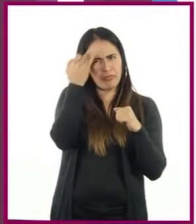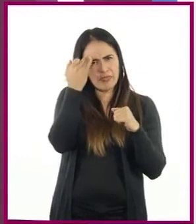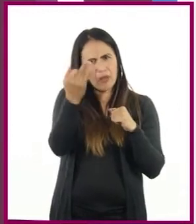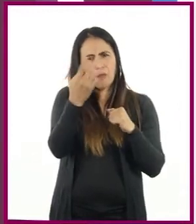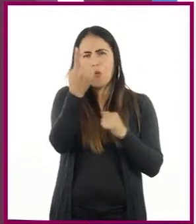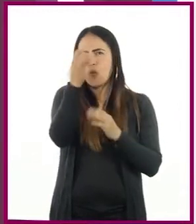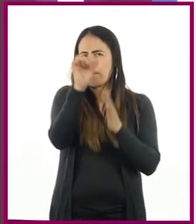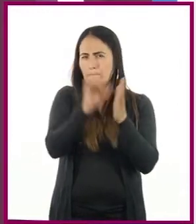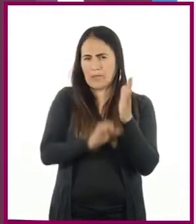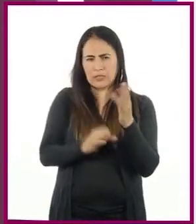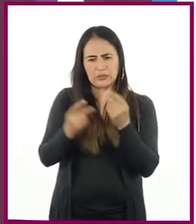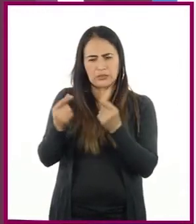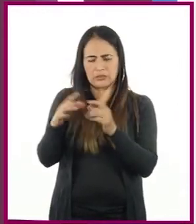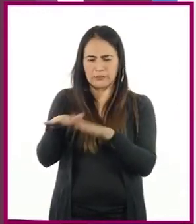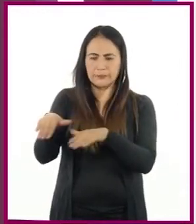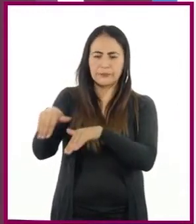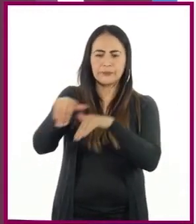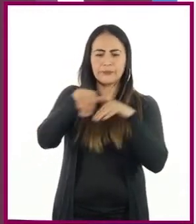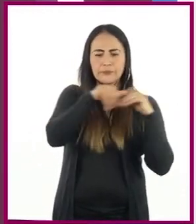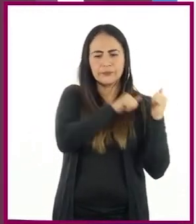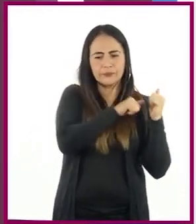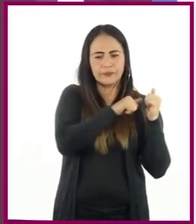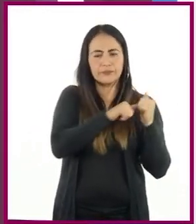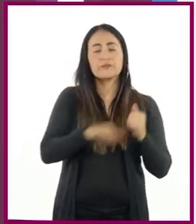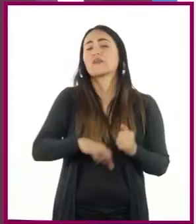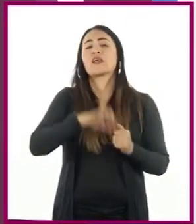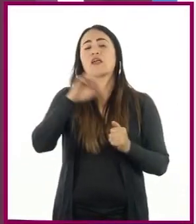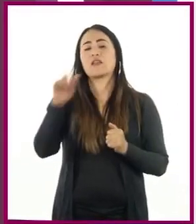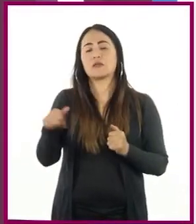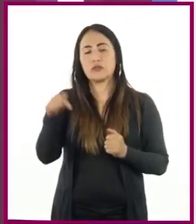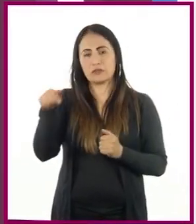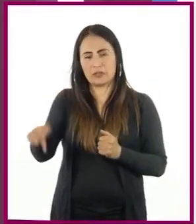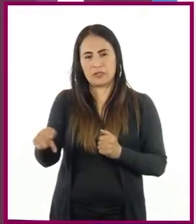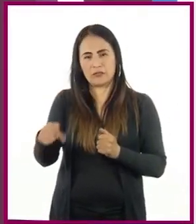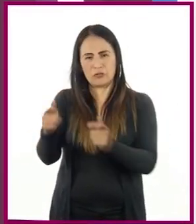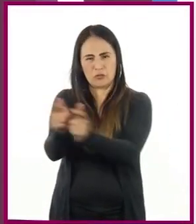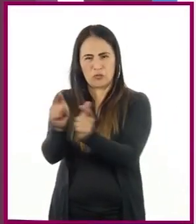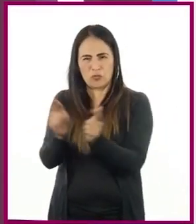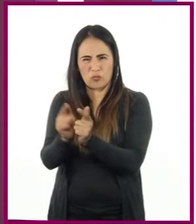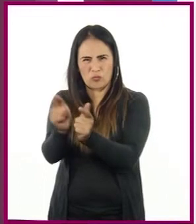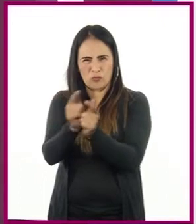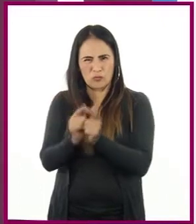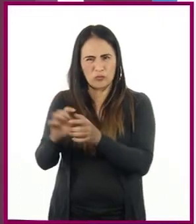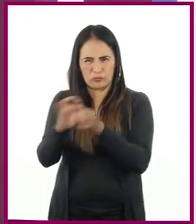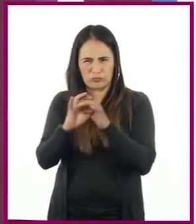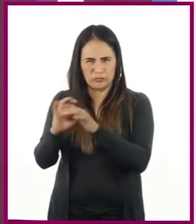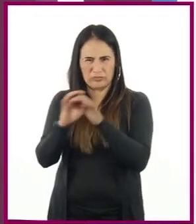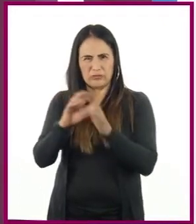mes. Esto abrió el paso a las tropas aliadas del Vietcong para capturar en